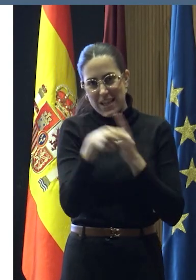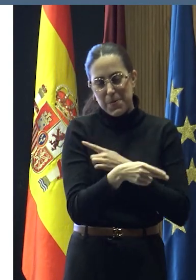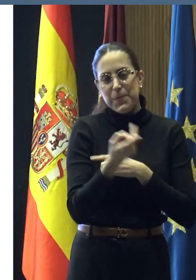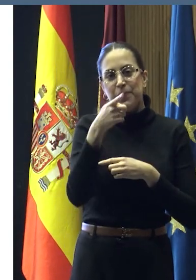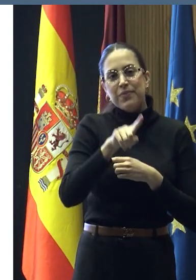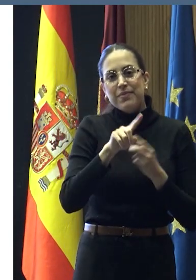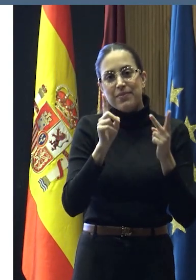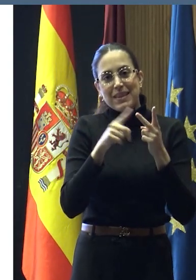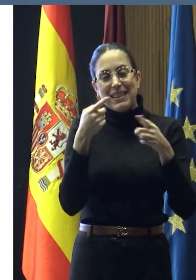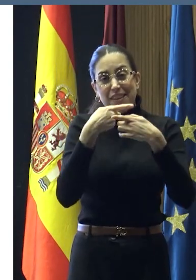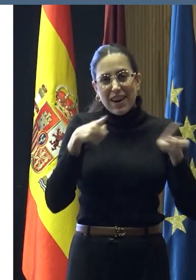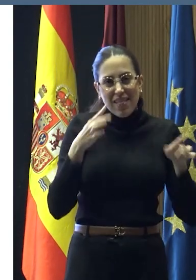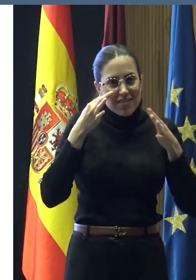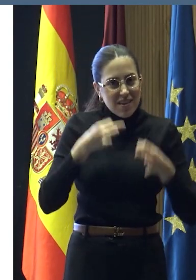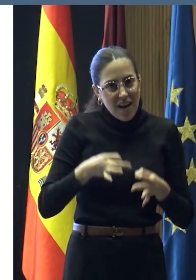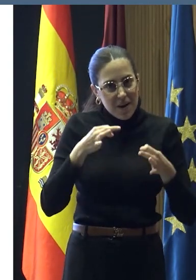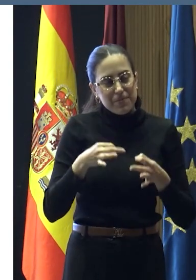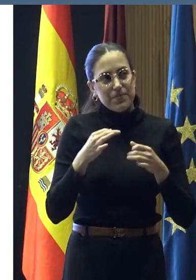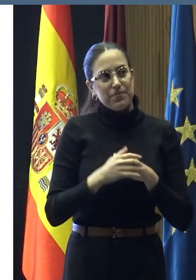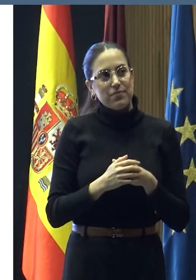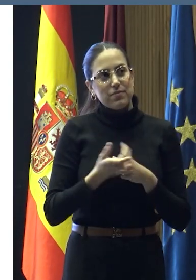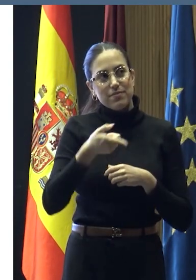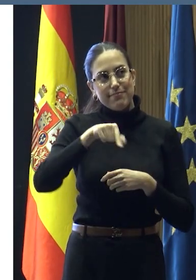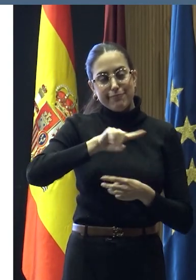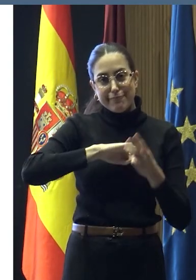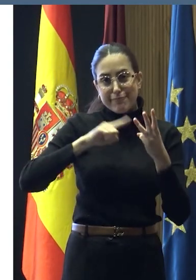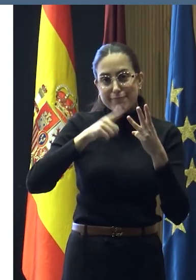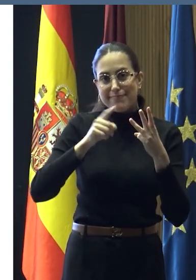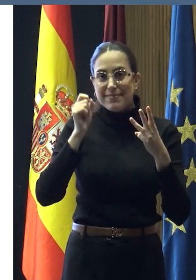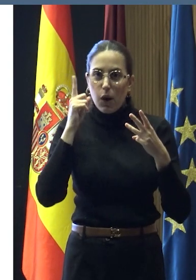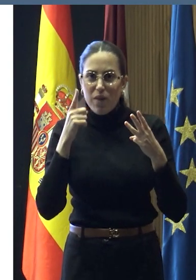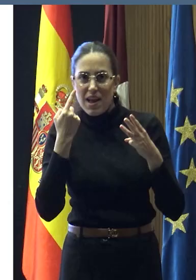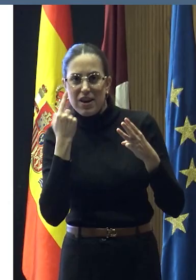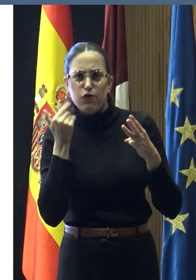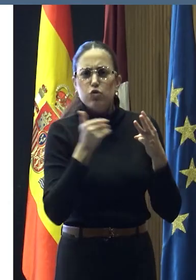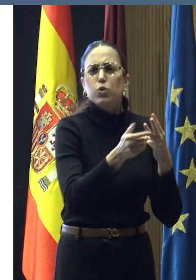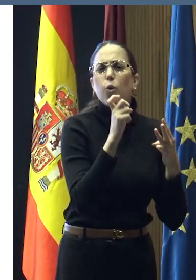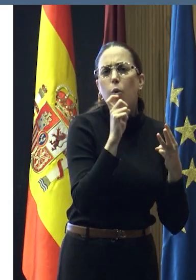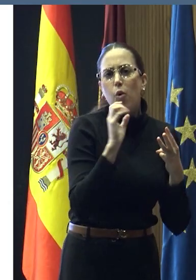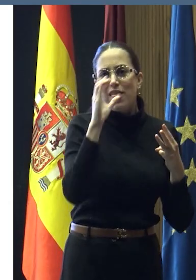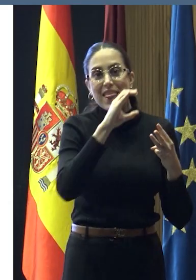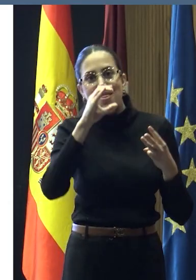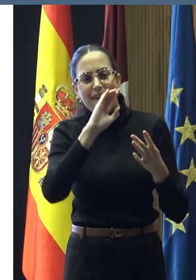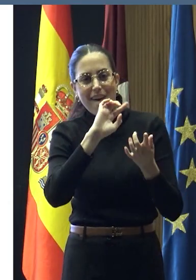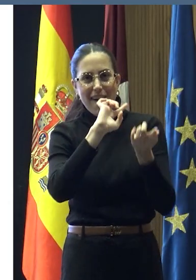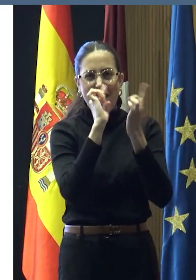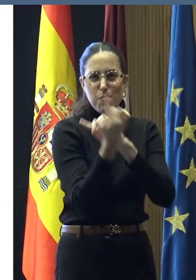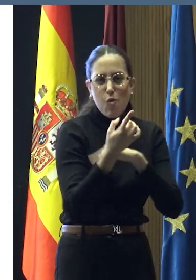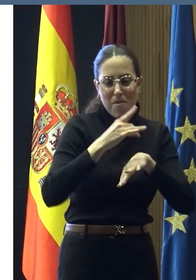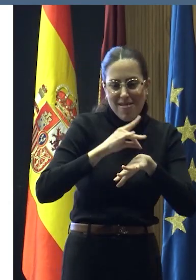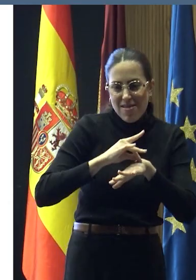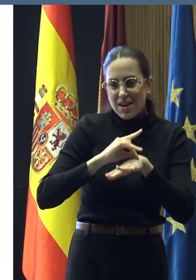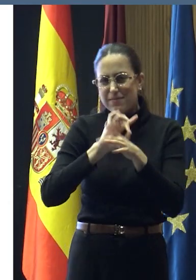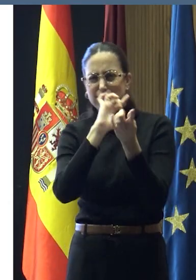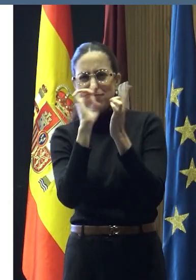reales y que veáis cómo vamos avanzando, cómo va avanzando la ciencia, la medicina,